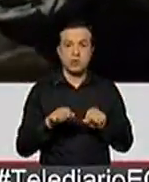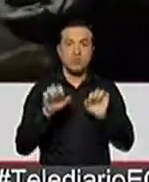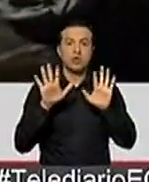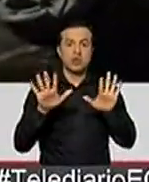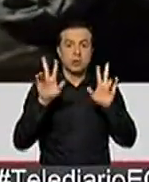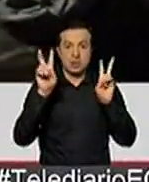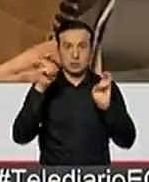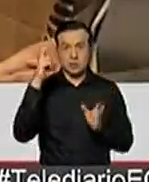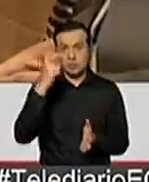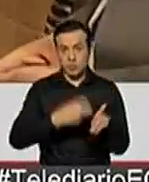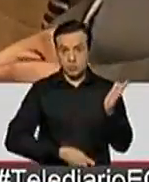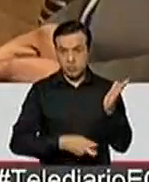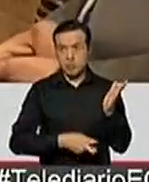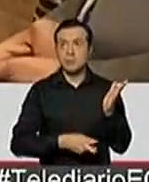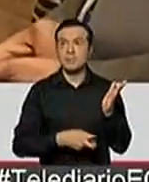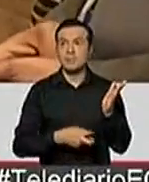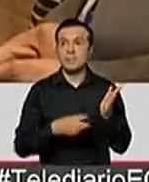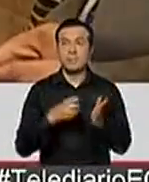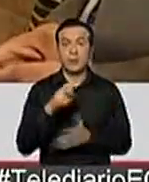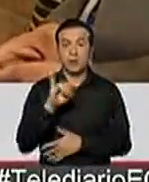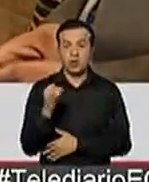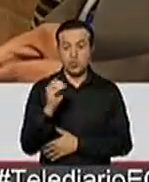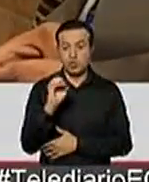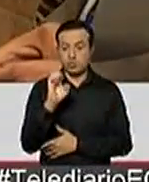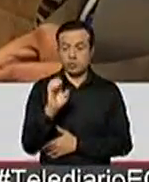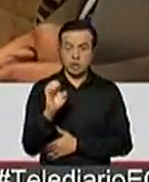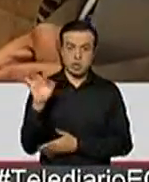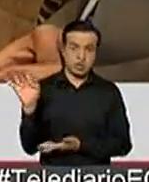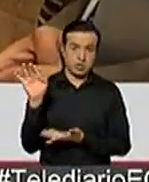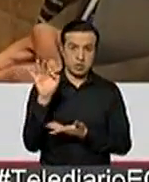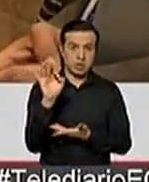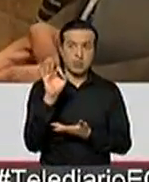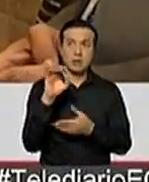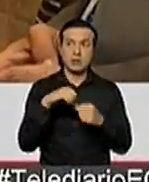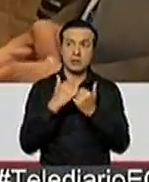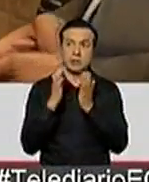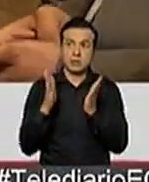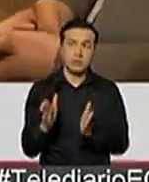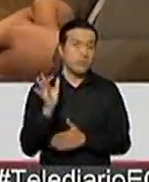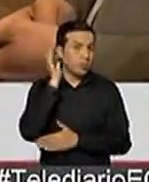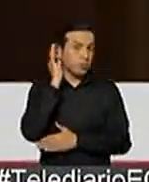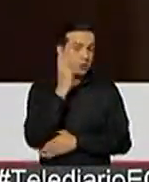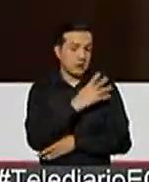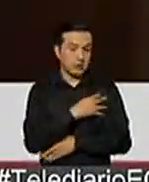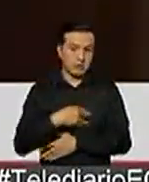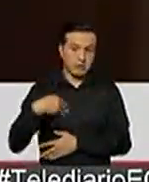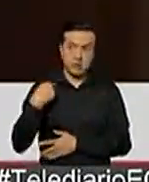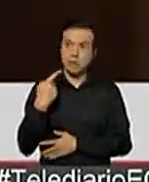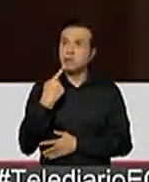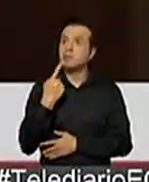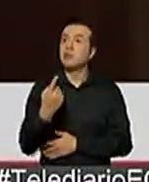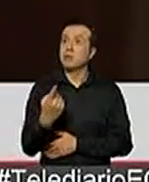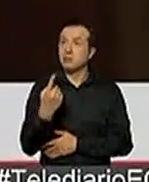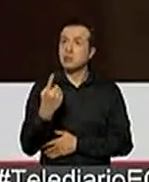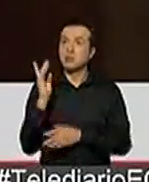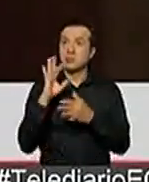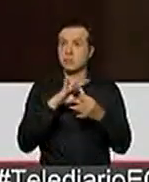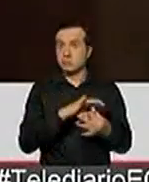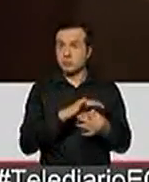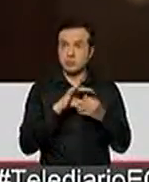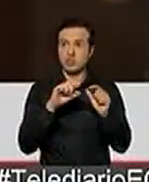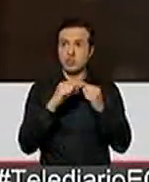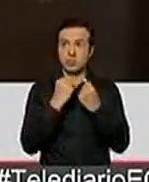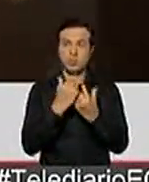a las multas, José Agualzaca actúa en representación de la asambleísta Gabriela Rivadeneira. dice que está afiliado a